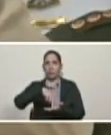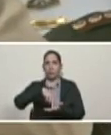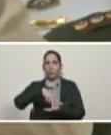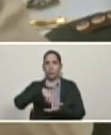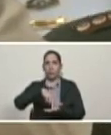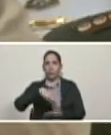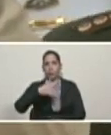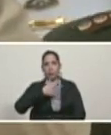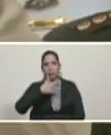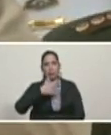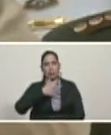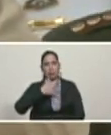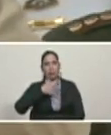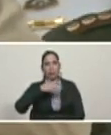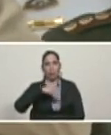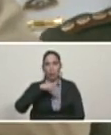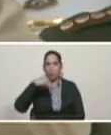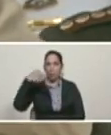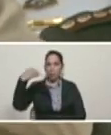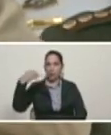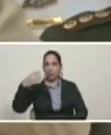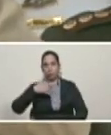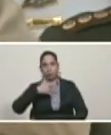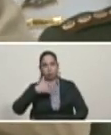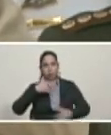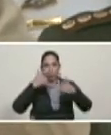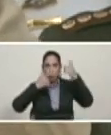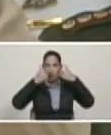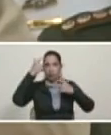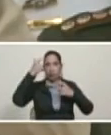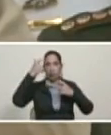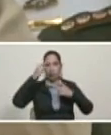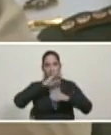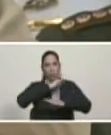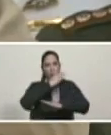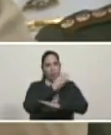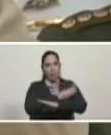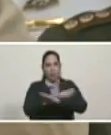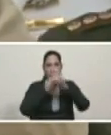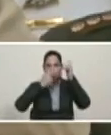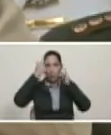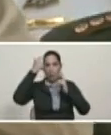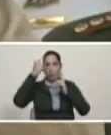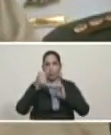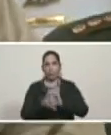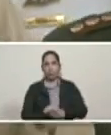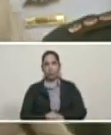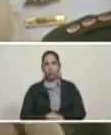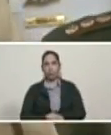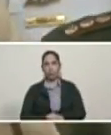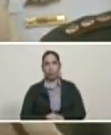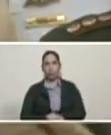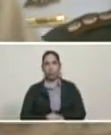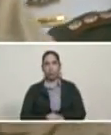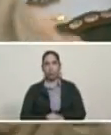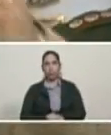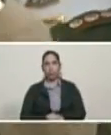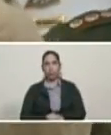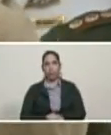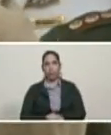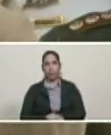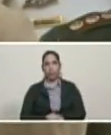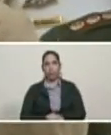el espíritu de él, la fuerza de él. Por eso es que digo que Chávez